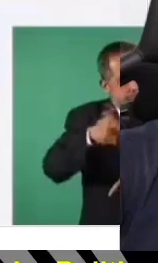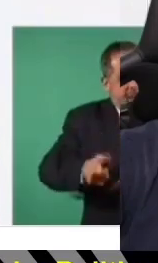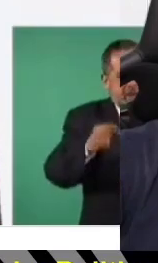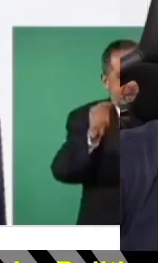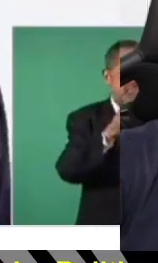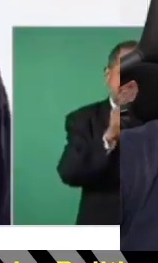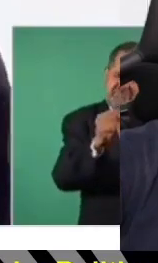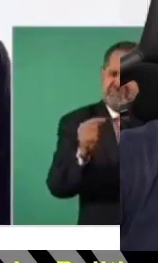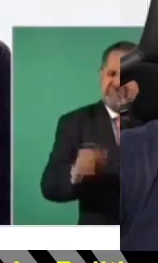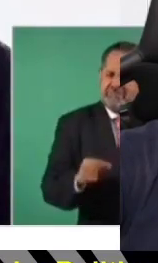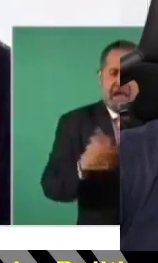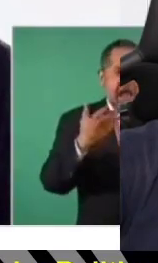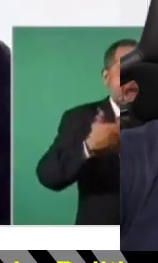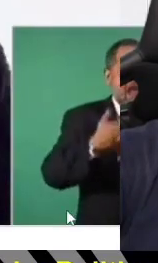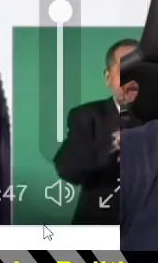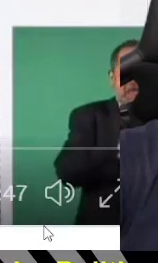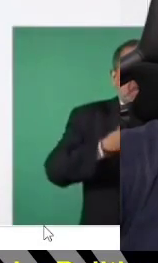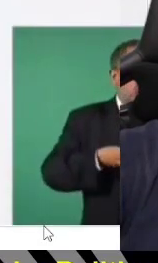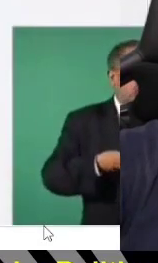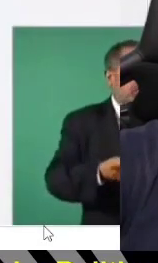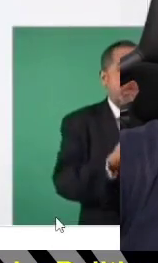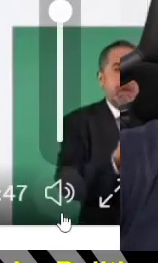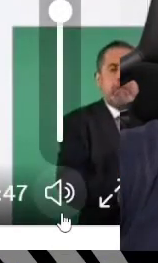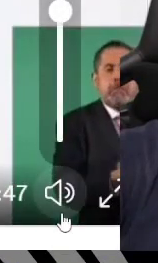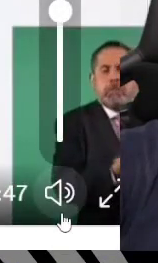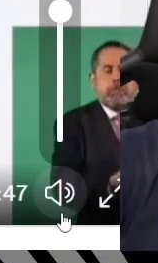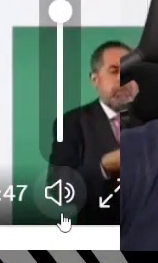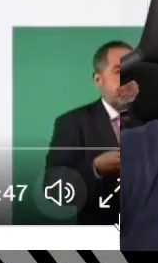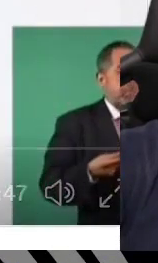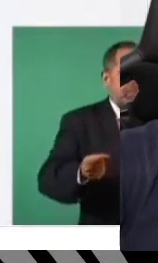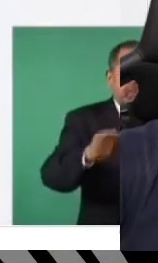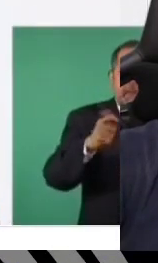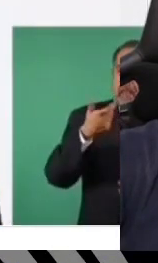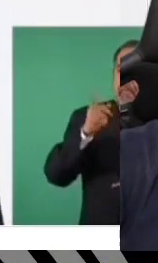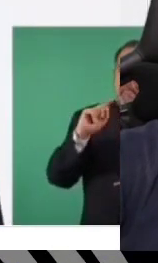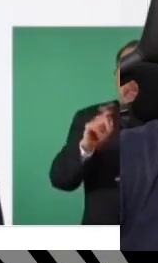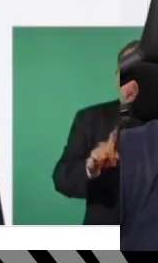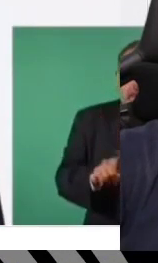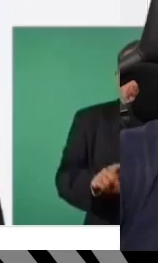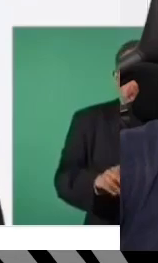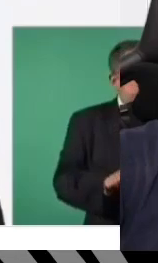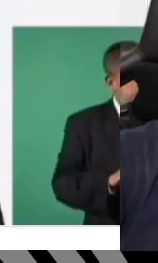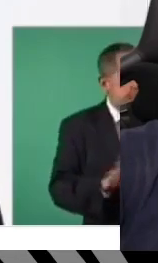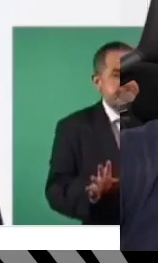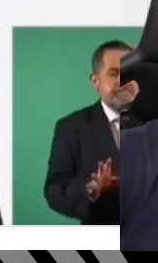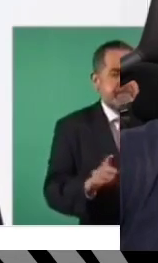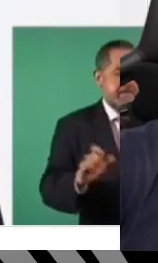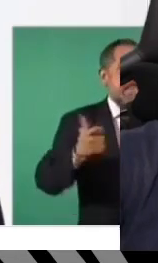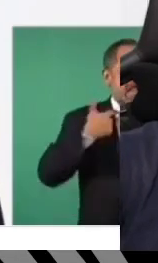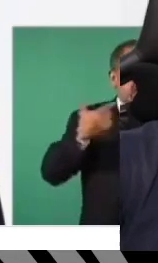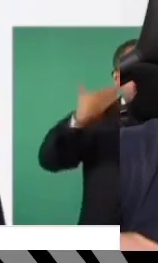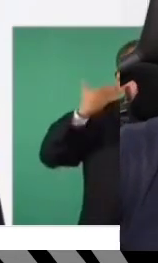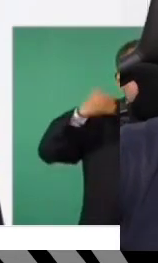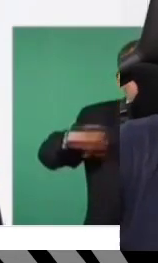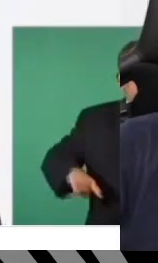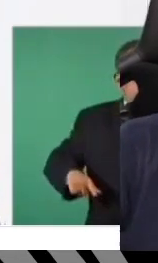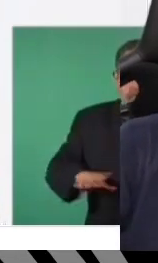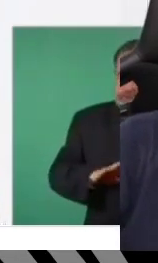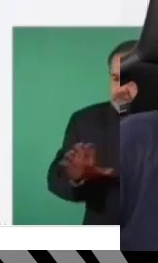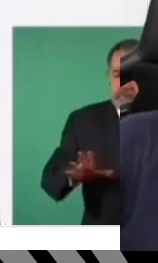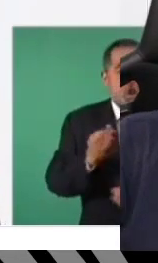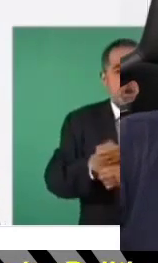prácticas dañinas que proliferaban en la hacienda pública en el antiguo régimen. La